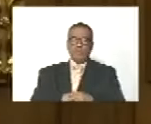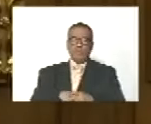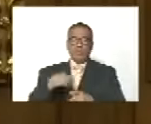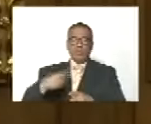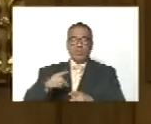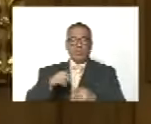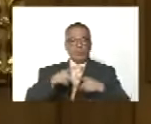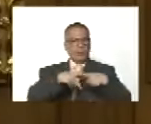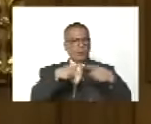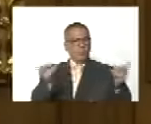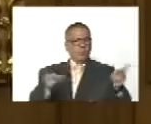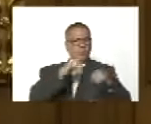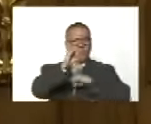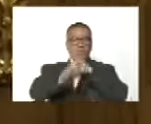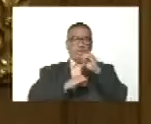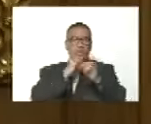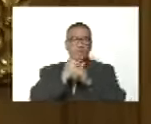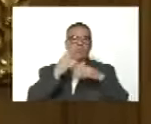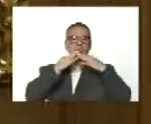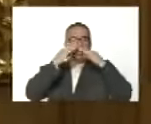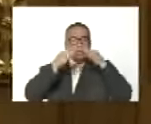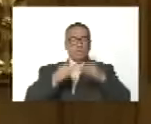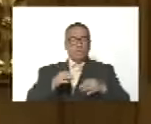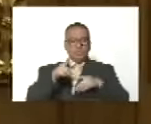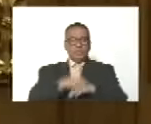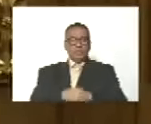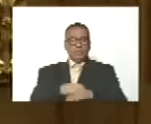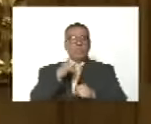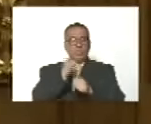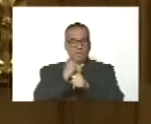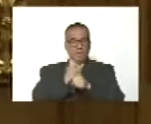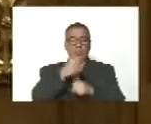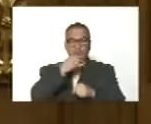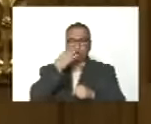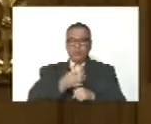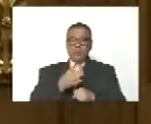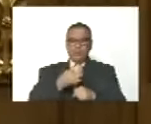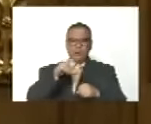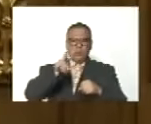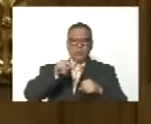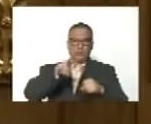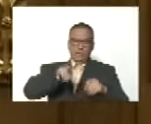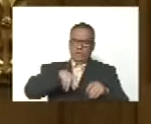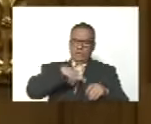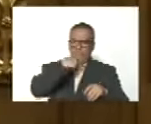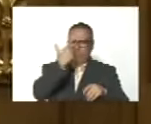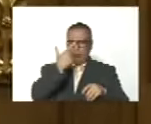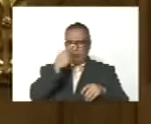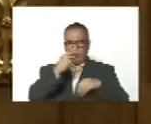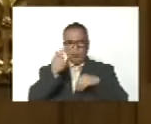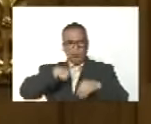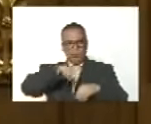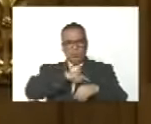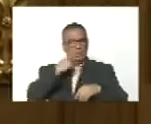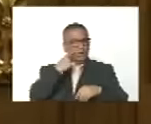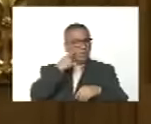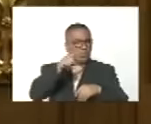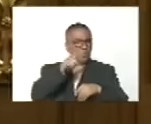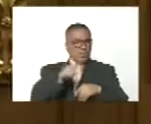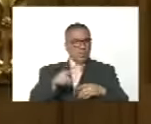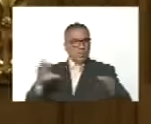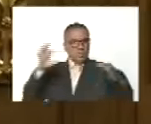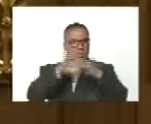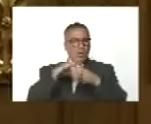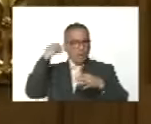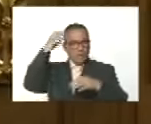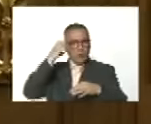derecho público internacional de verdad funcione y no la vergonzosa situación que estamos observando. Porque esta Unión